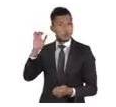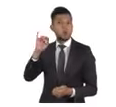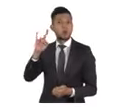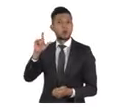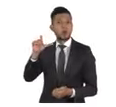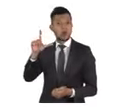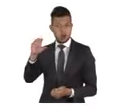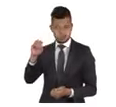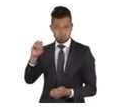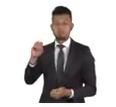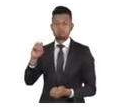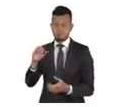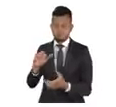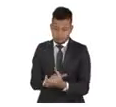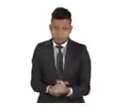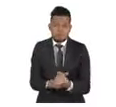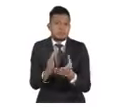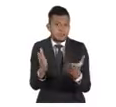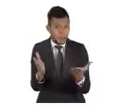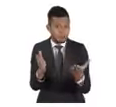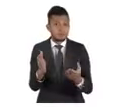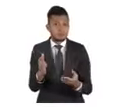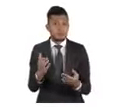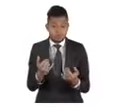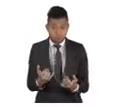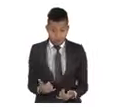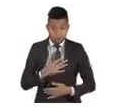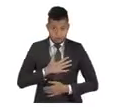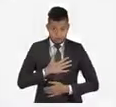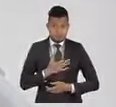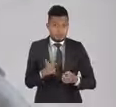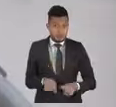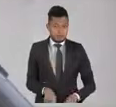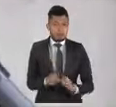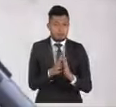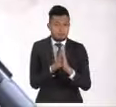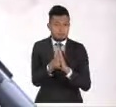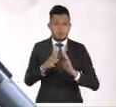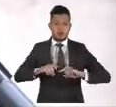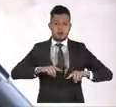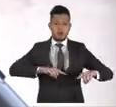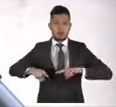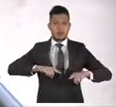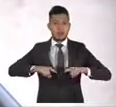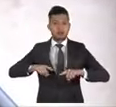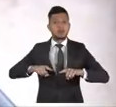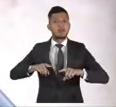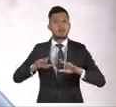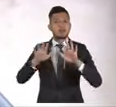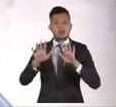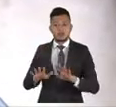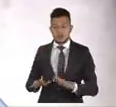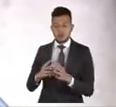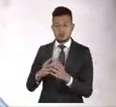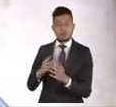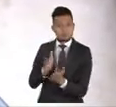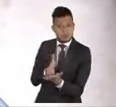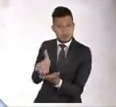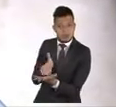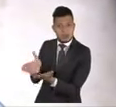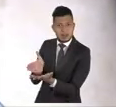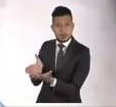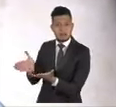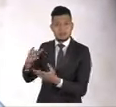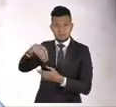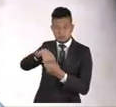quiero decirles, y en nombre propio, como coordinador del Programa de Gestión y Desarrollo Urbano de la Facultad de Ciencia